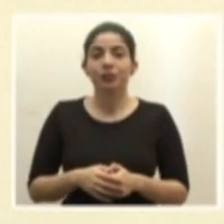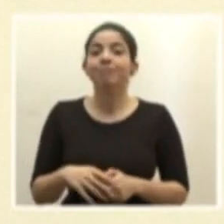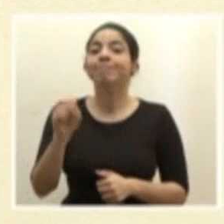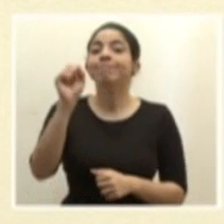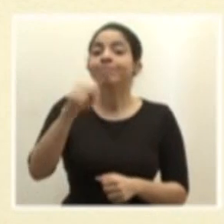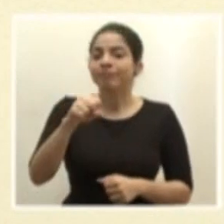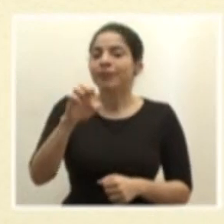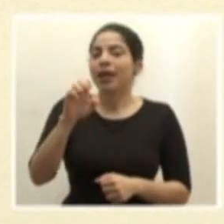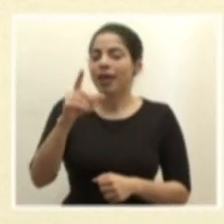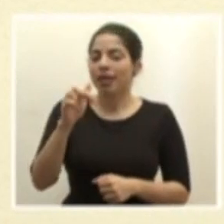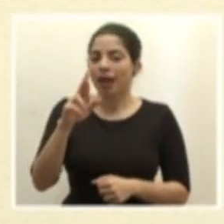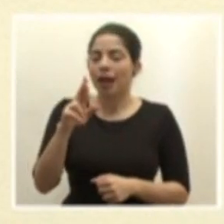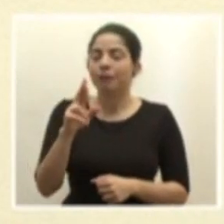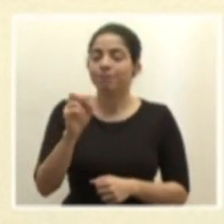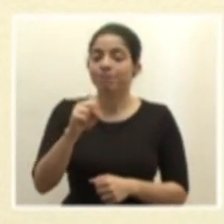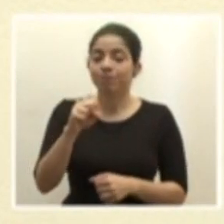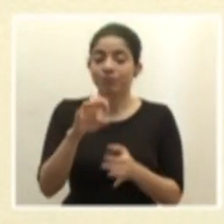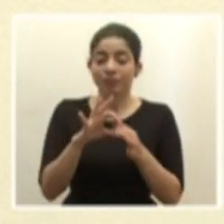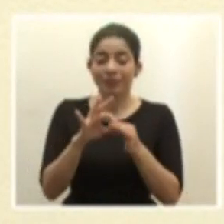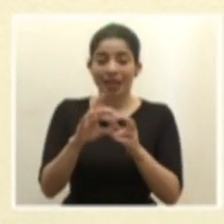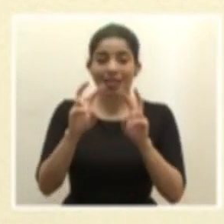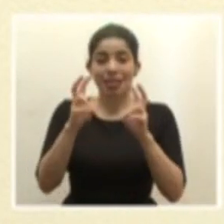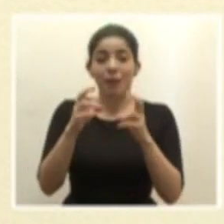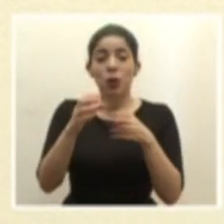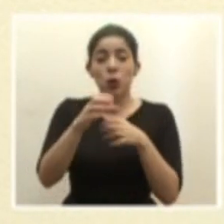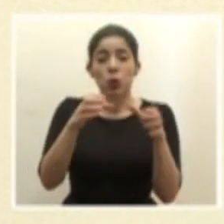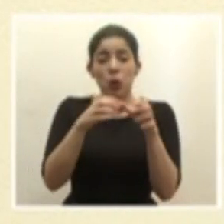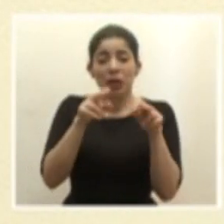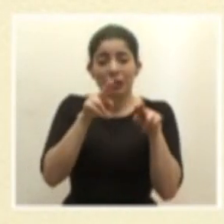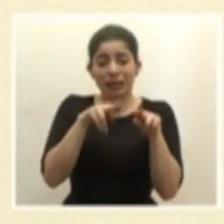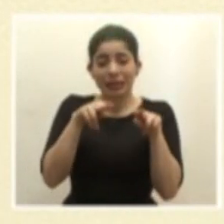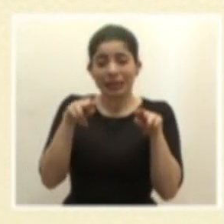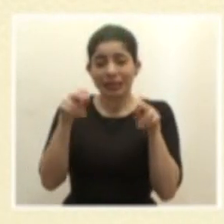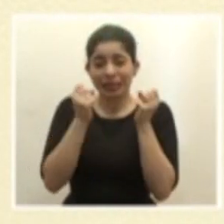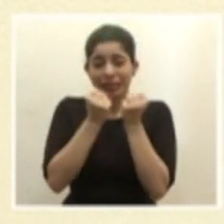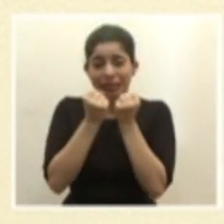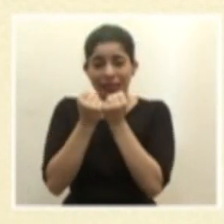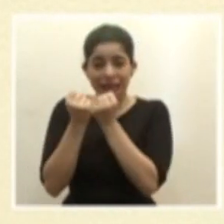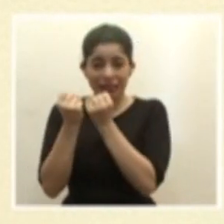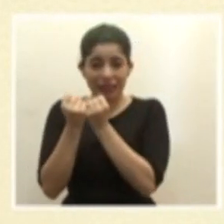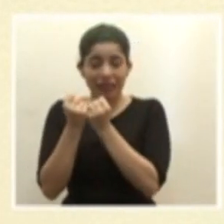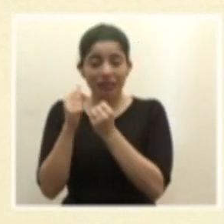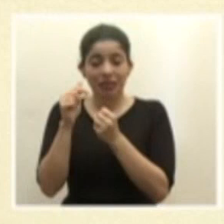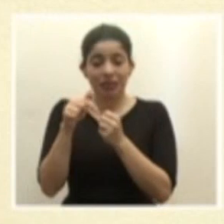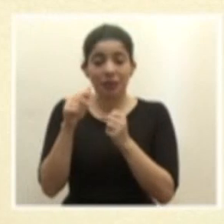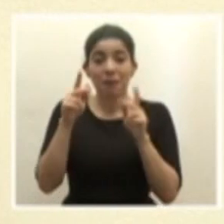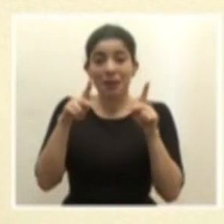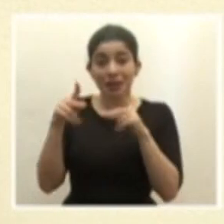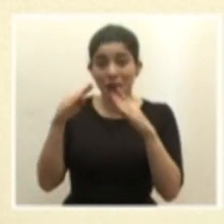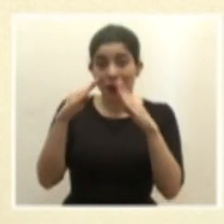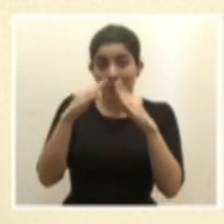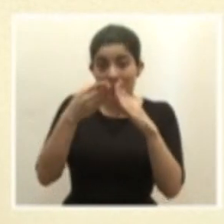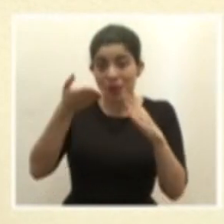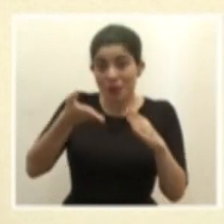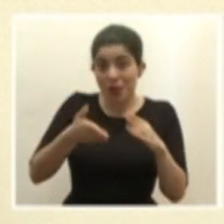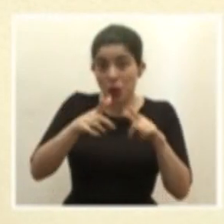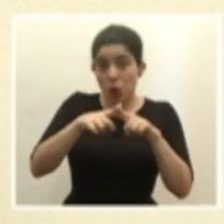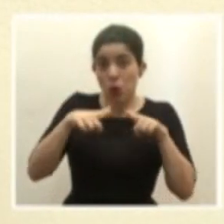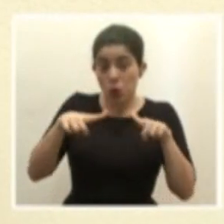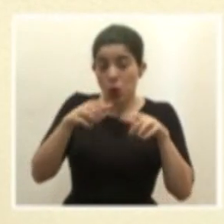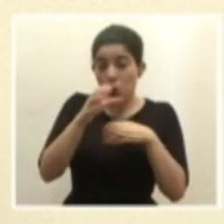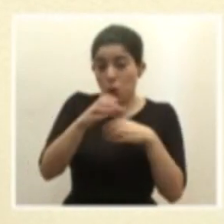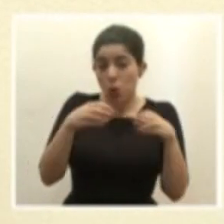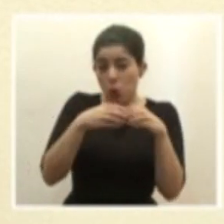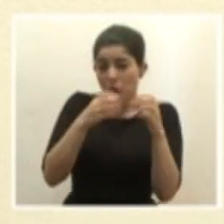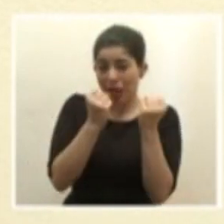Sí, don Edgar, con respecto al asunto de las cuarterías, sabemos que generalmente las personas que habitan ahí son personas que